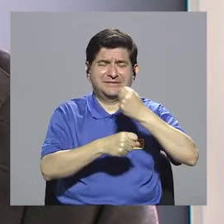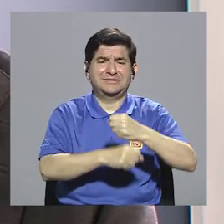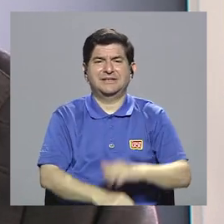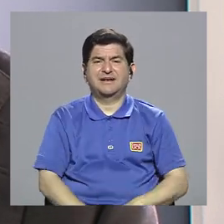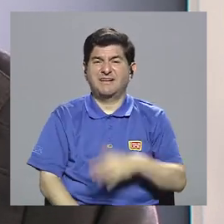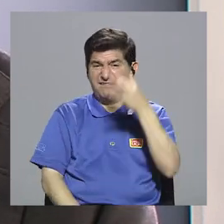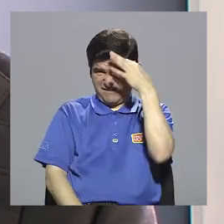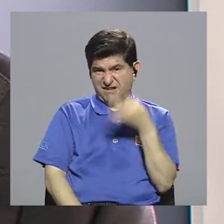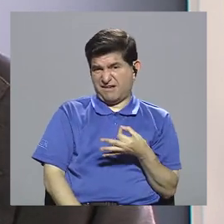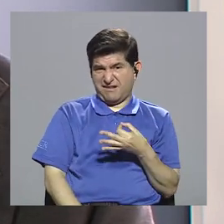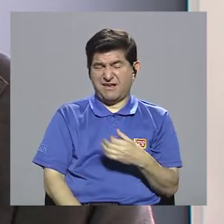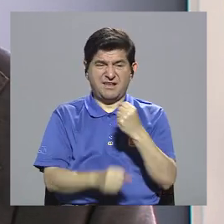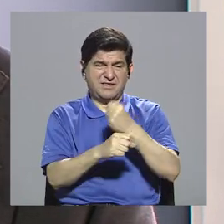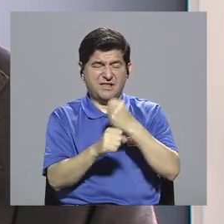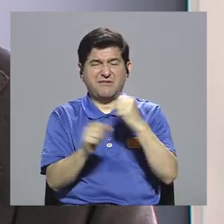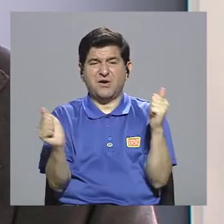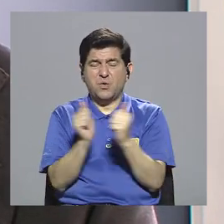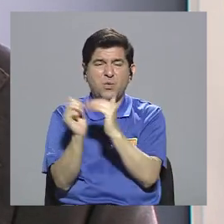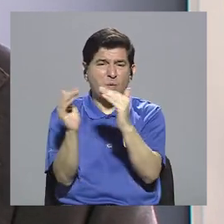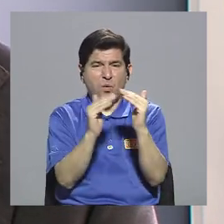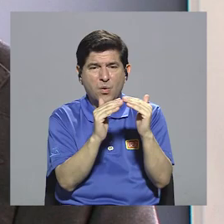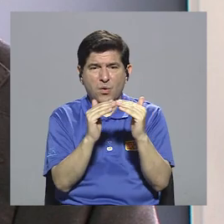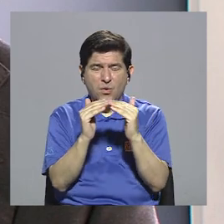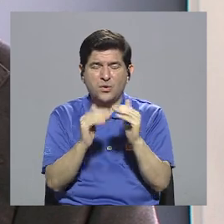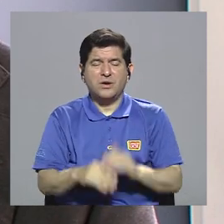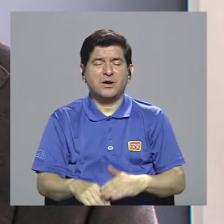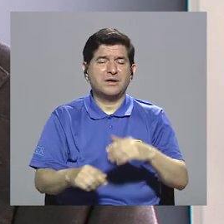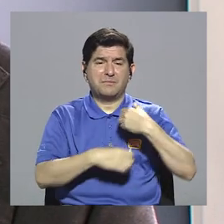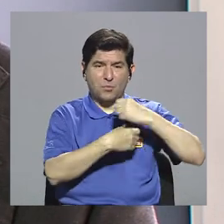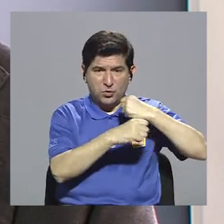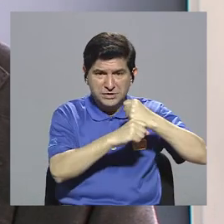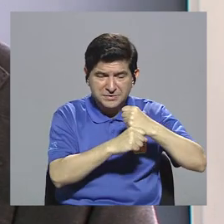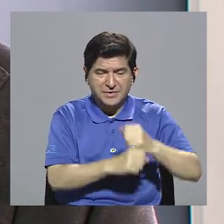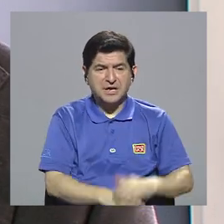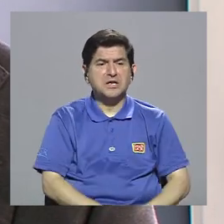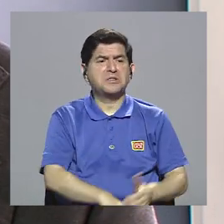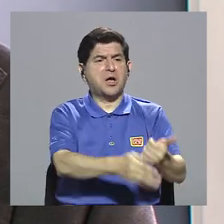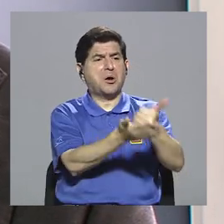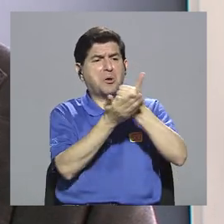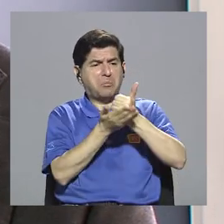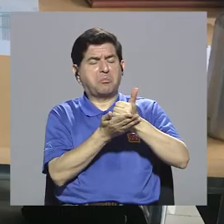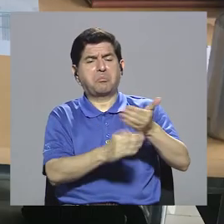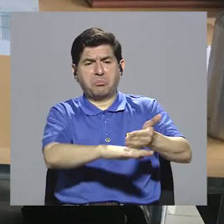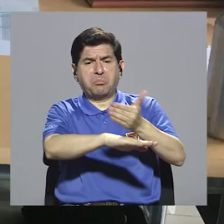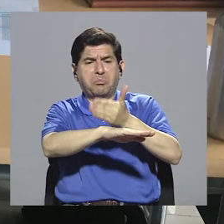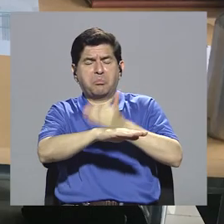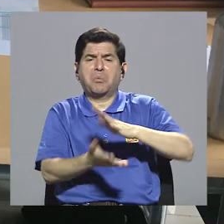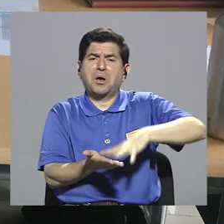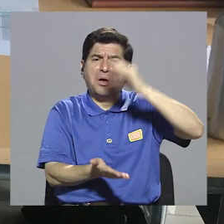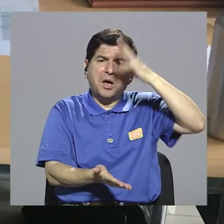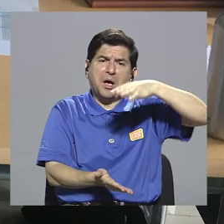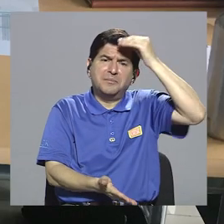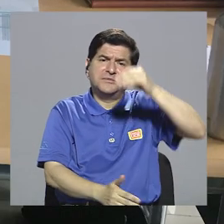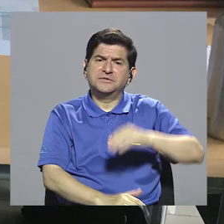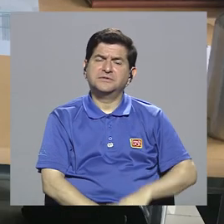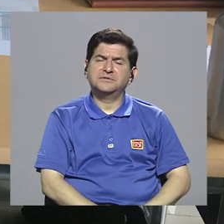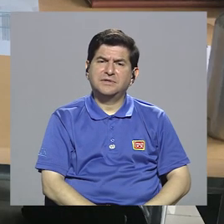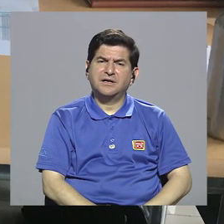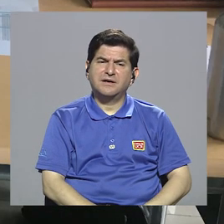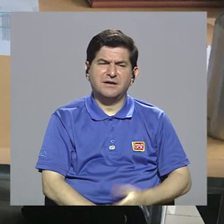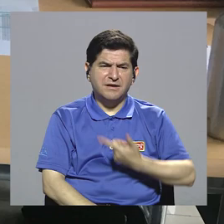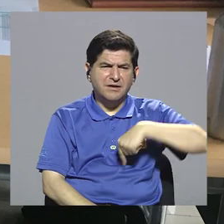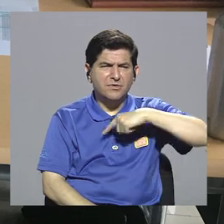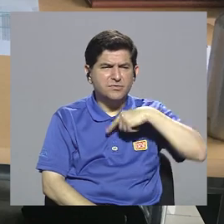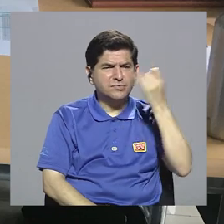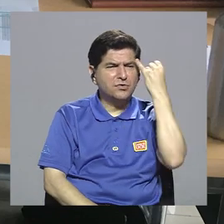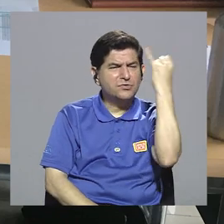creemos que trabajar con las municipalidades nos puede ayudar mucho avanzar y aprender a cómo avanzar